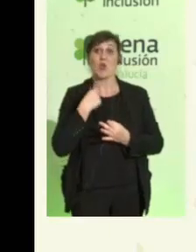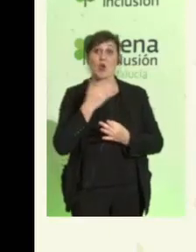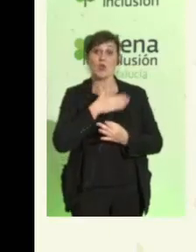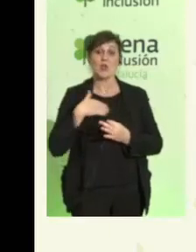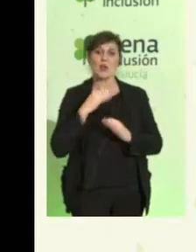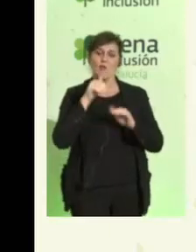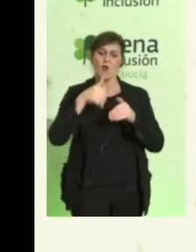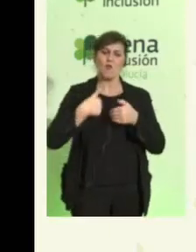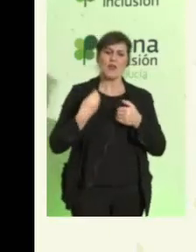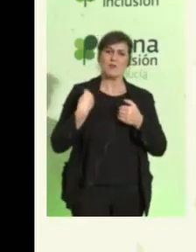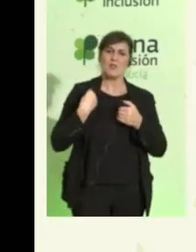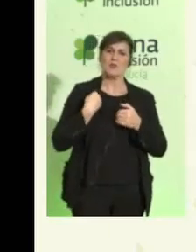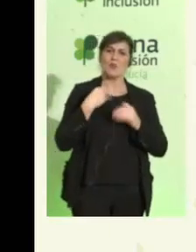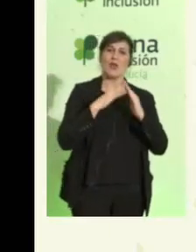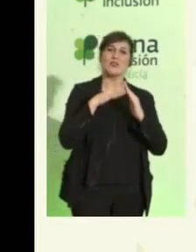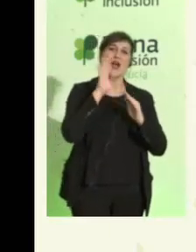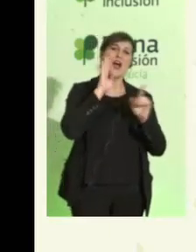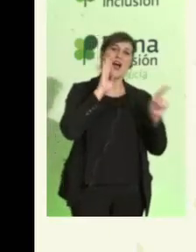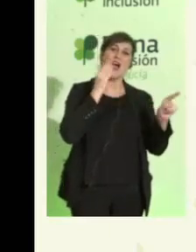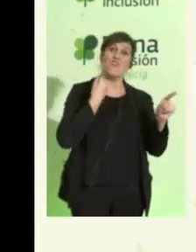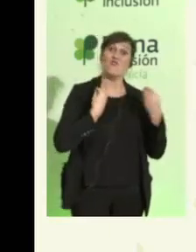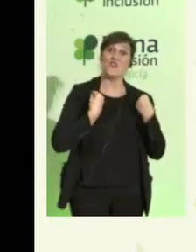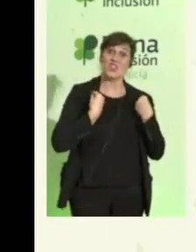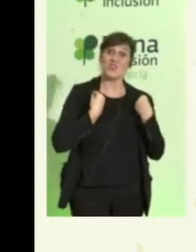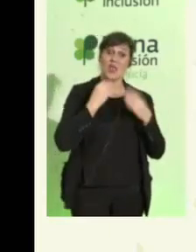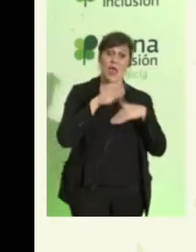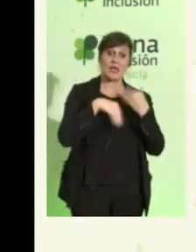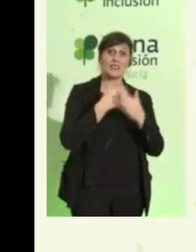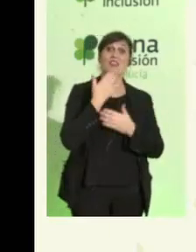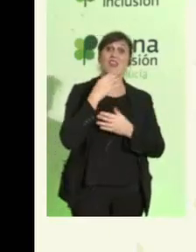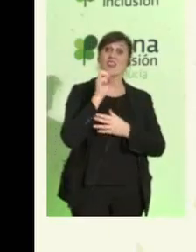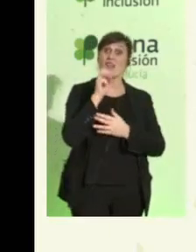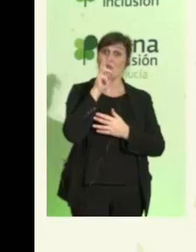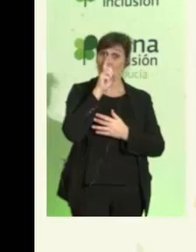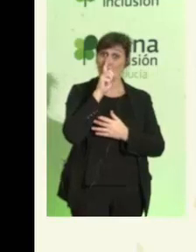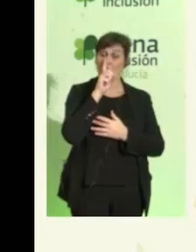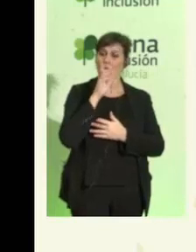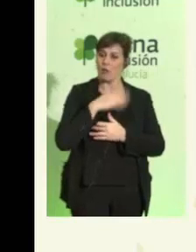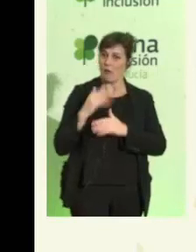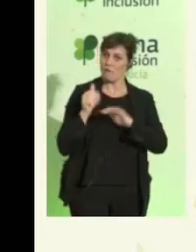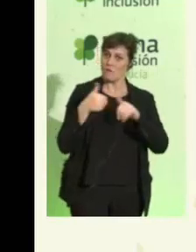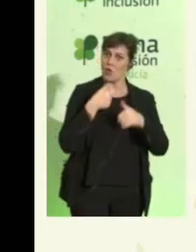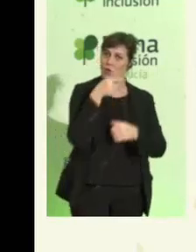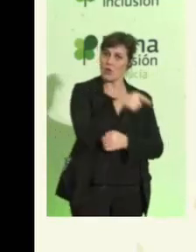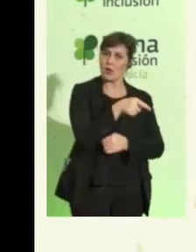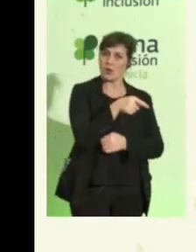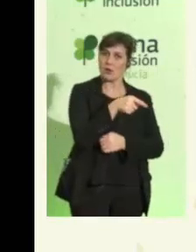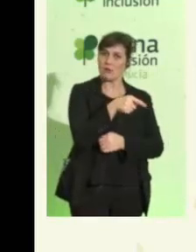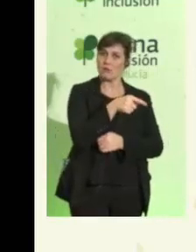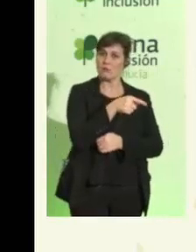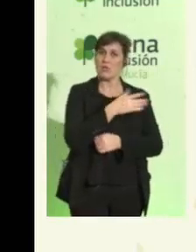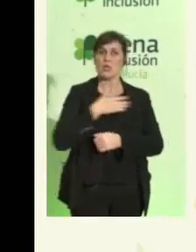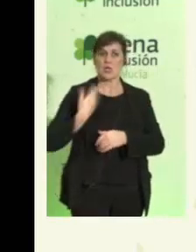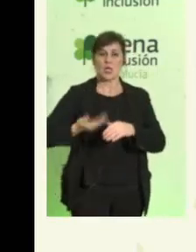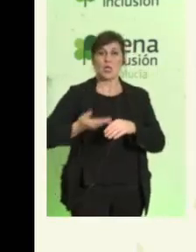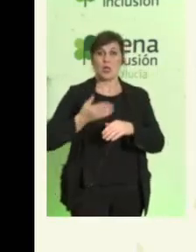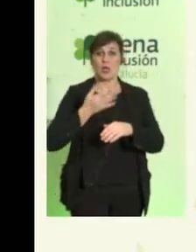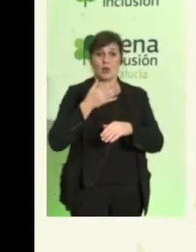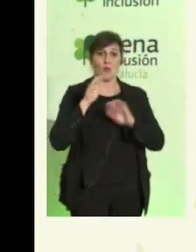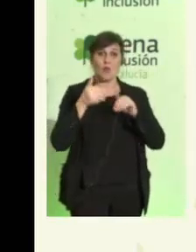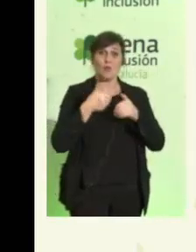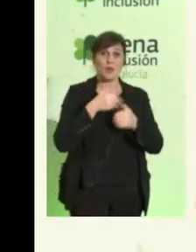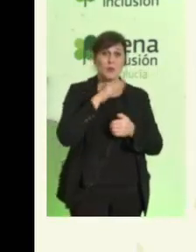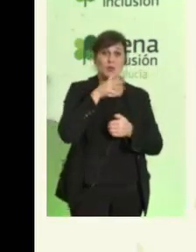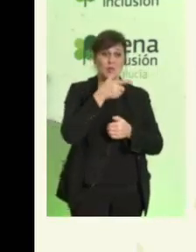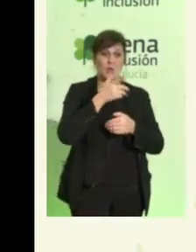casa o a la ciudad en la que había vivido hasta que tenía 13 años de edad. Seguía conociendo a gente allí que